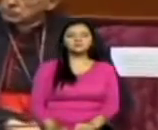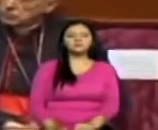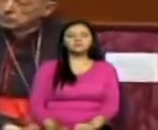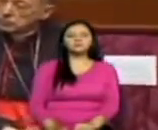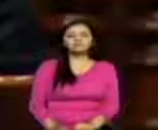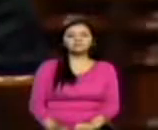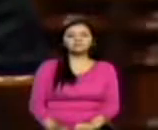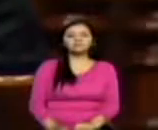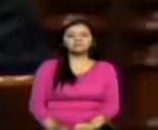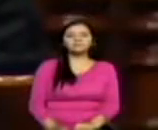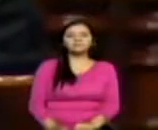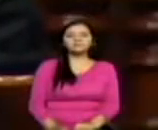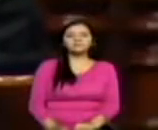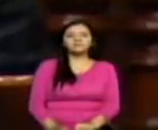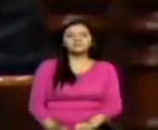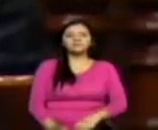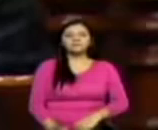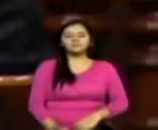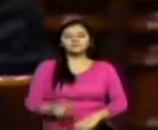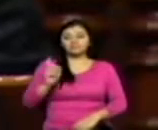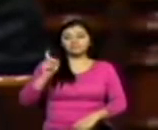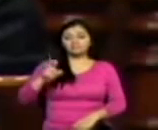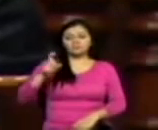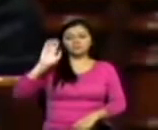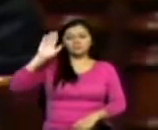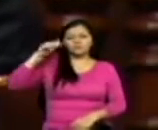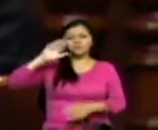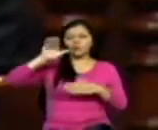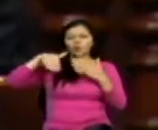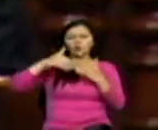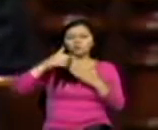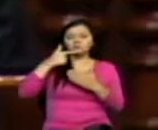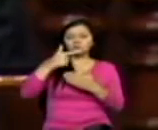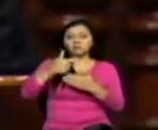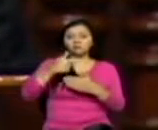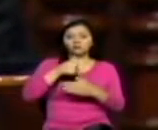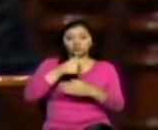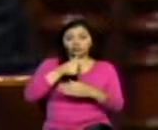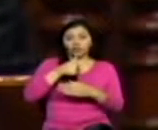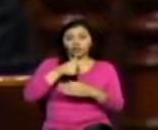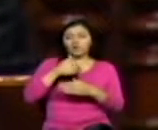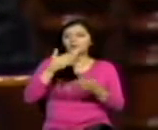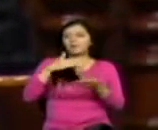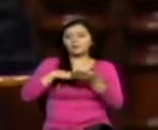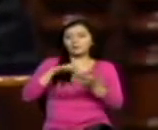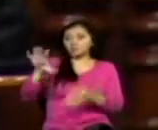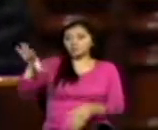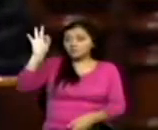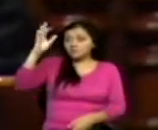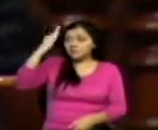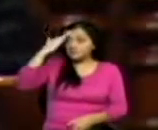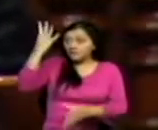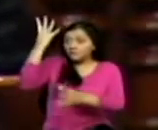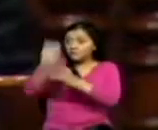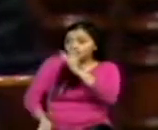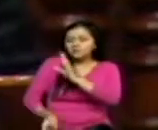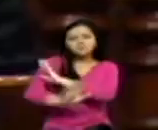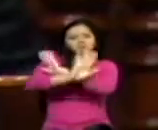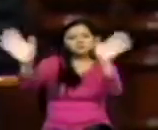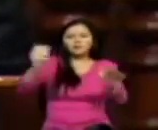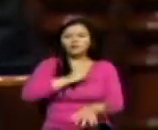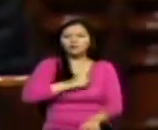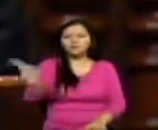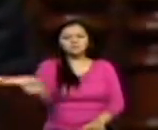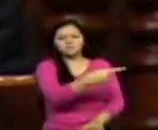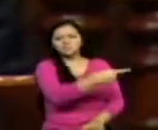Sepan todos que en eso no tendré miramientos. Quien falle acabará ante